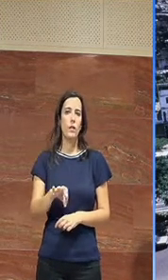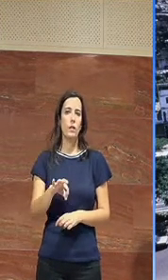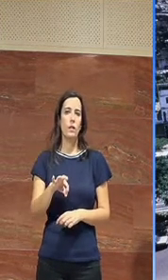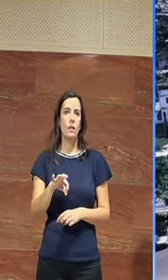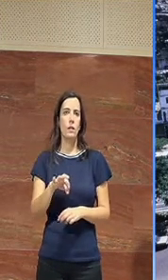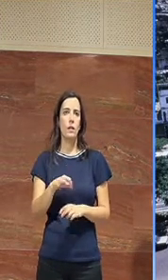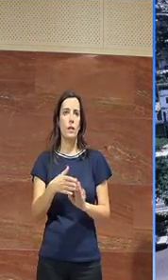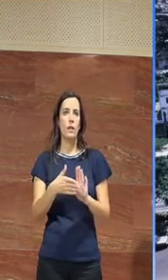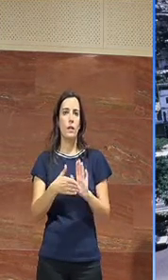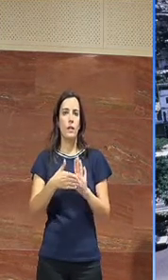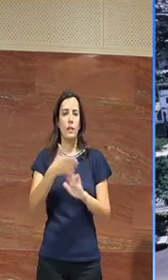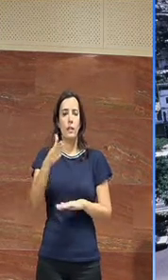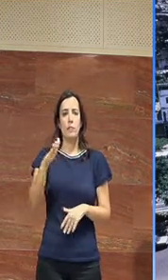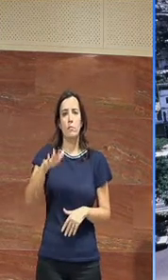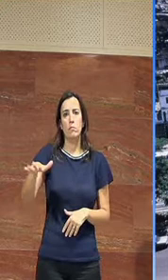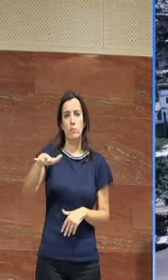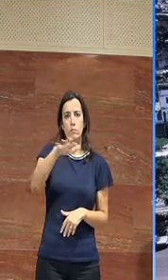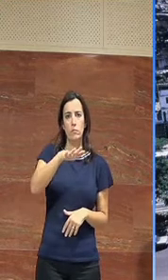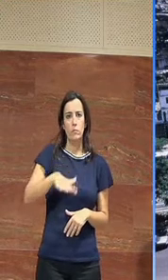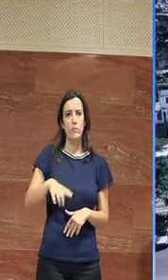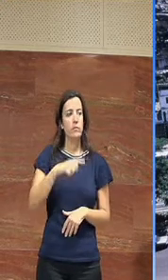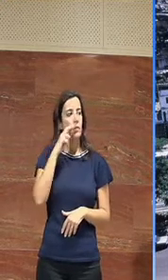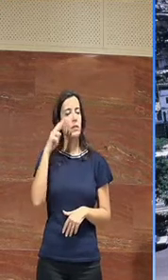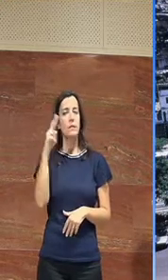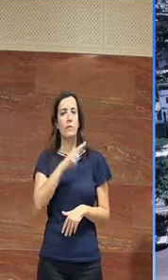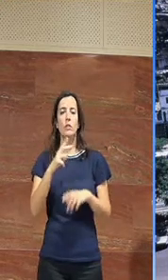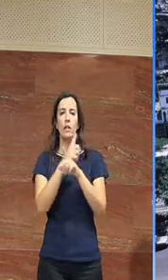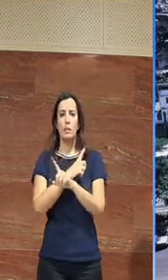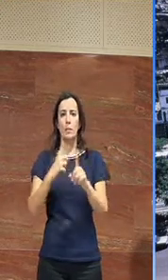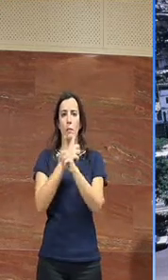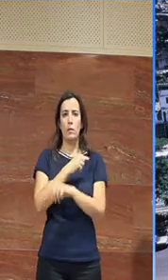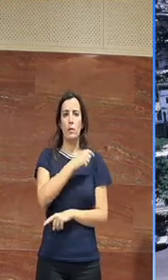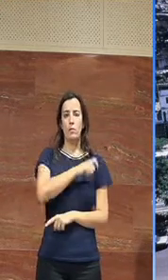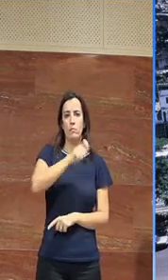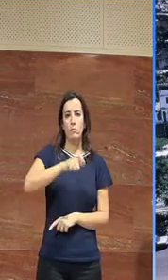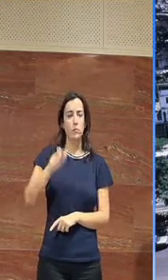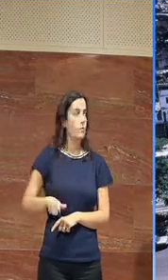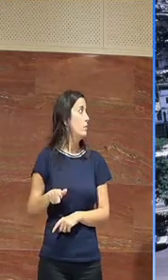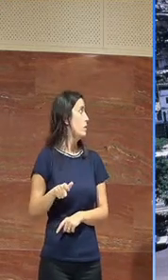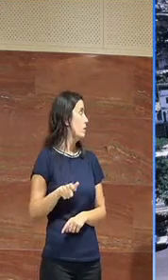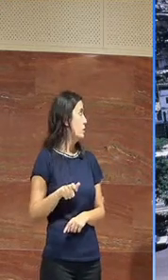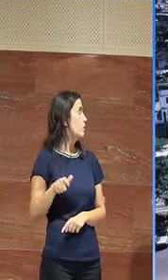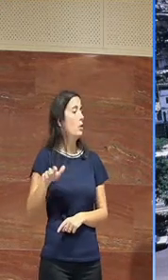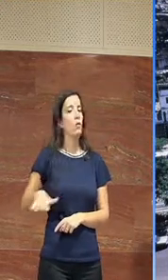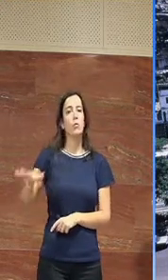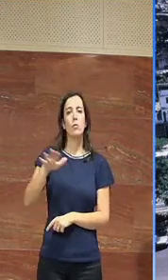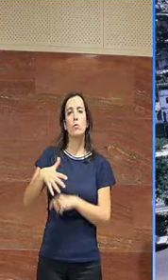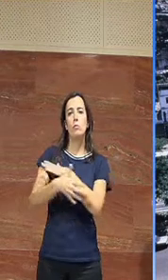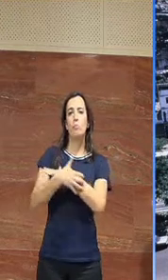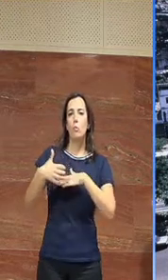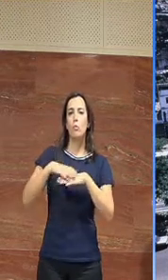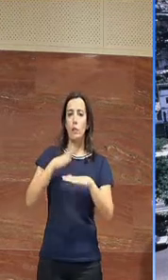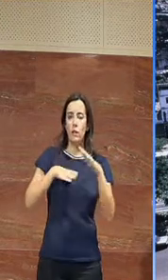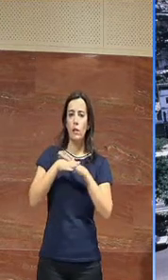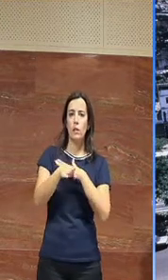dirigir hacia los núcleos económicos, ¿no? Aquí se ve un intercambiador donde las personas desde las barriadas pobres pueden acceder a los medios de